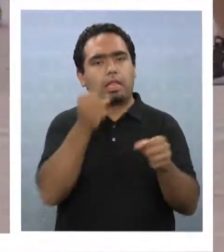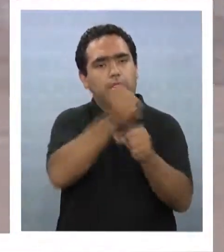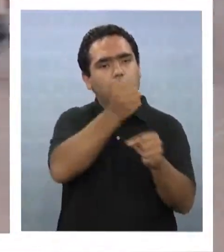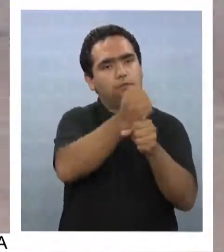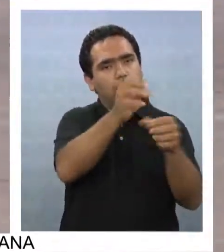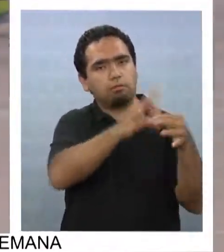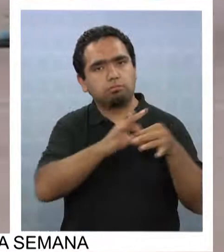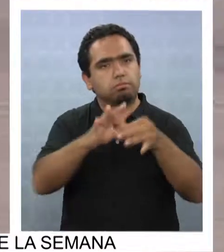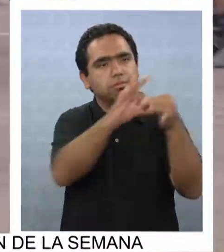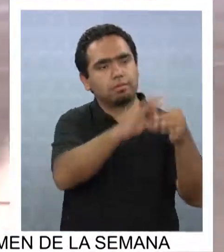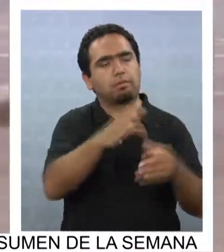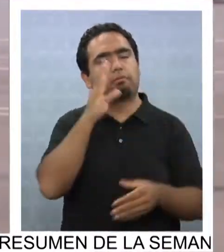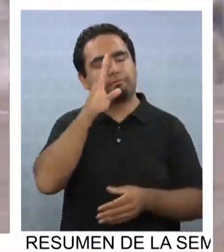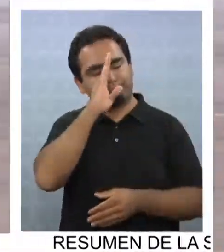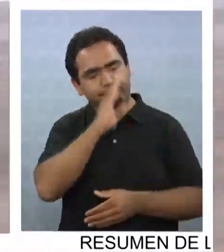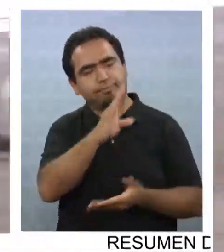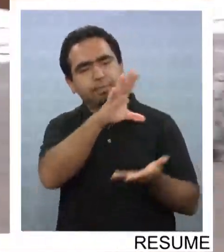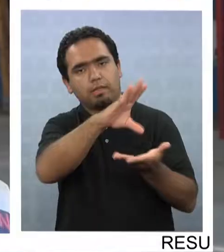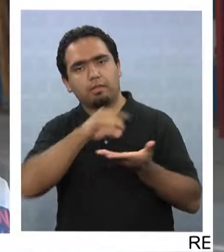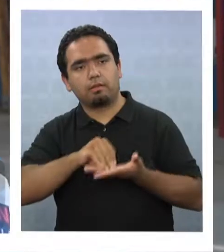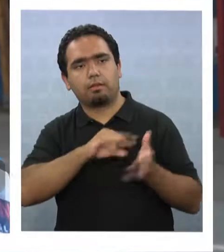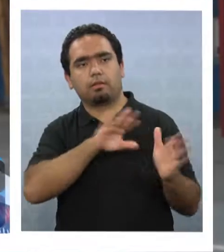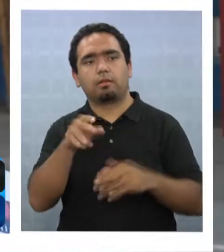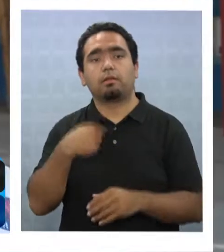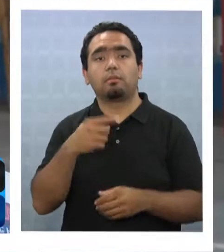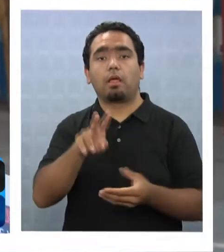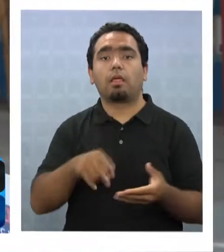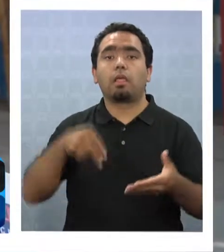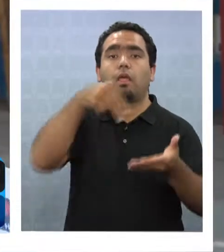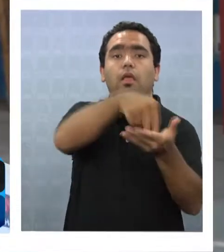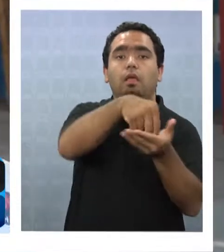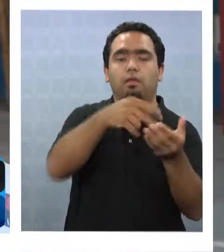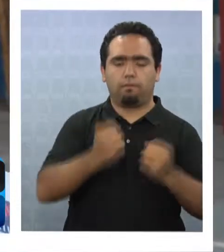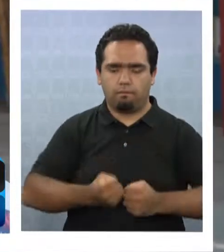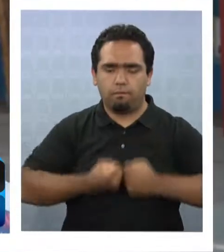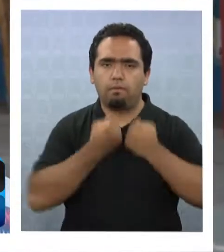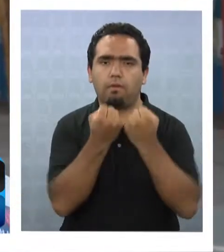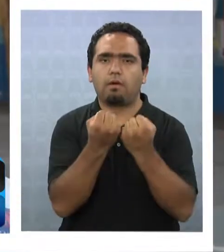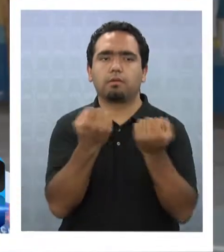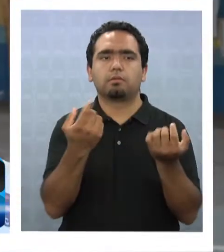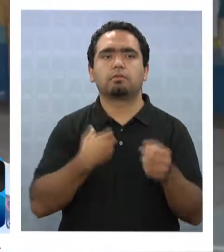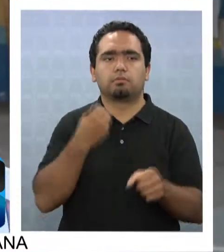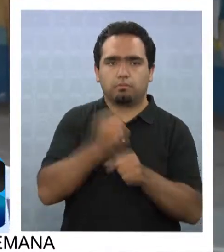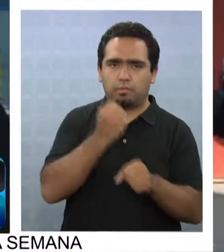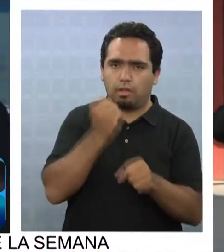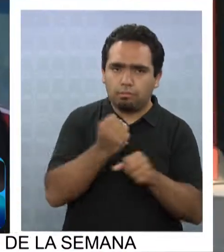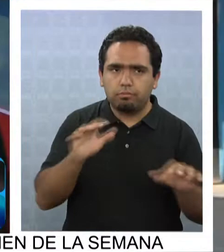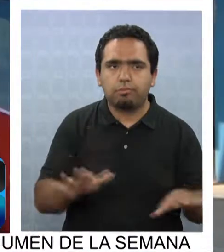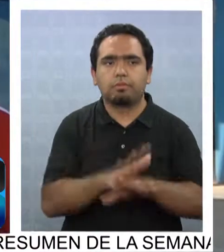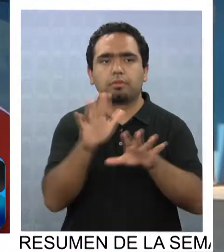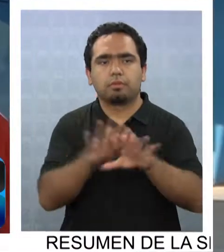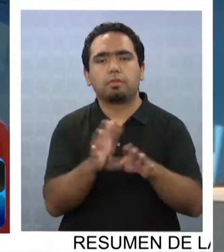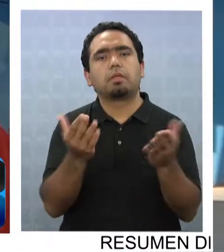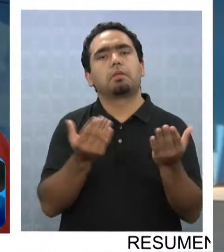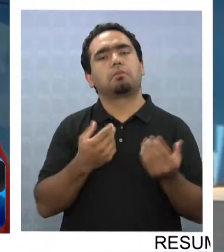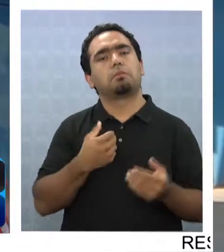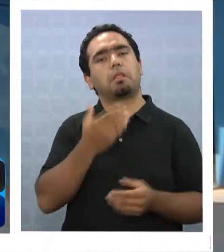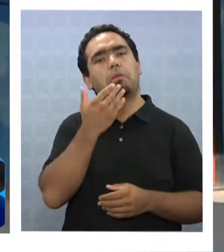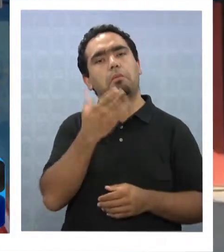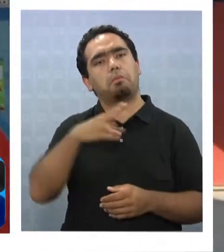es digno de imitar. Para llegar ahí uno tiene que esforzarse y trabajarnos. Deja la esperanza que